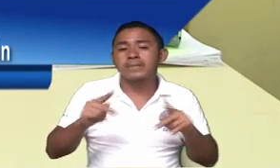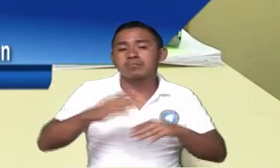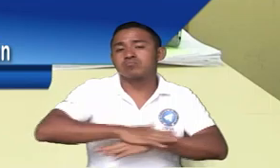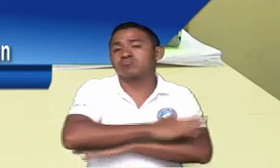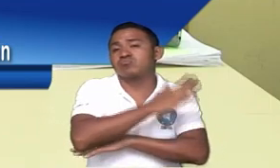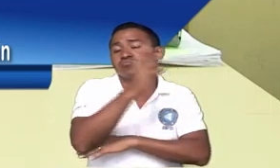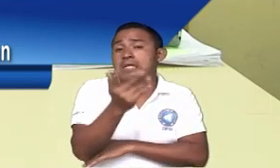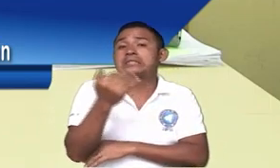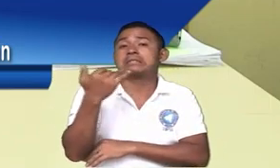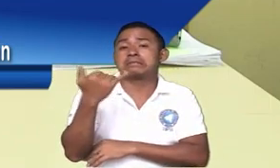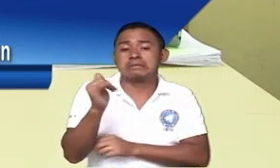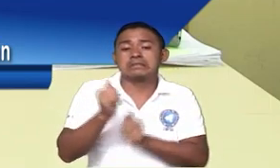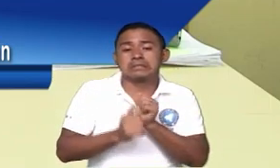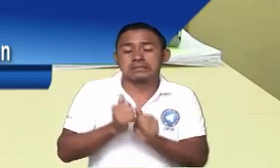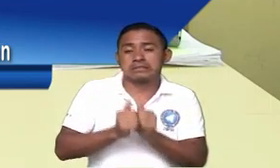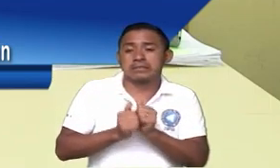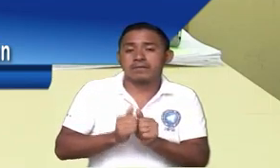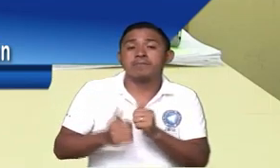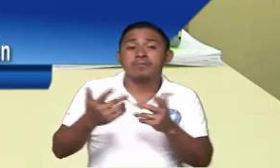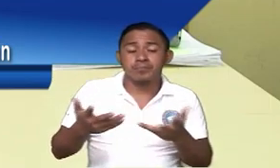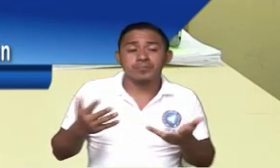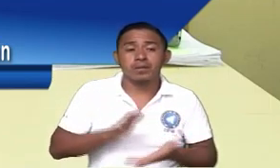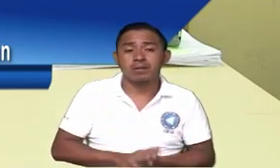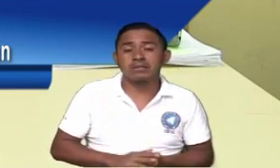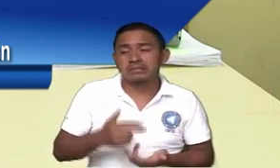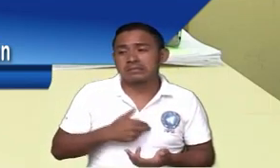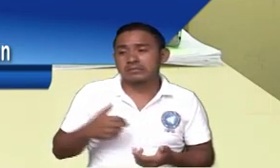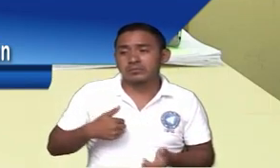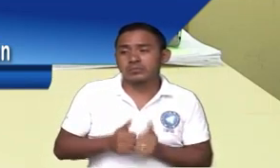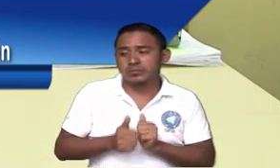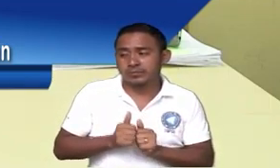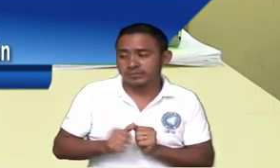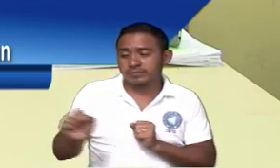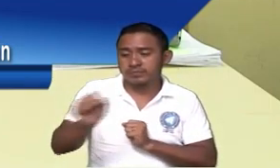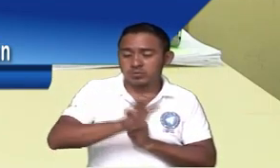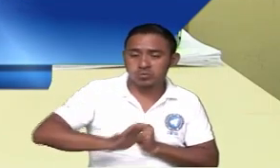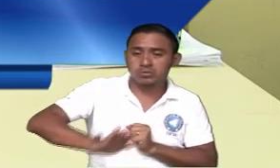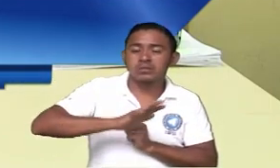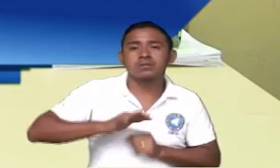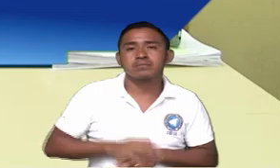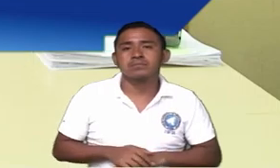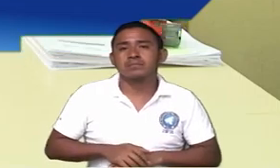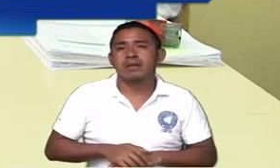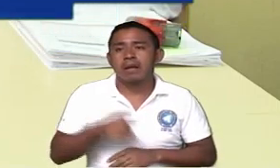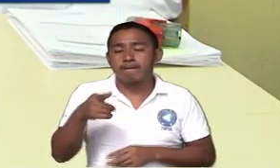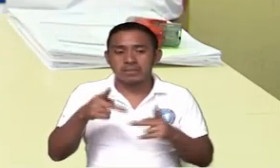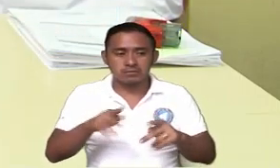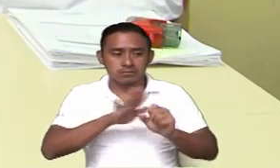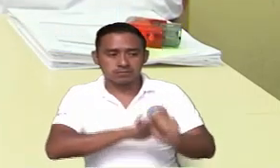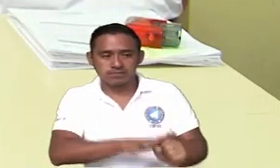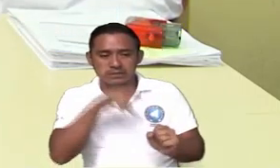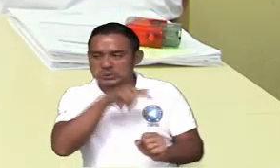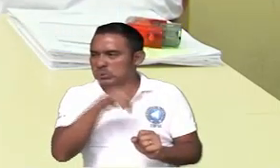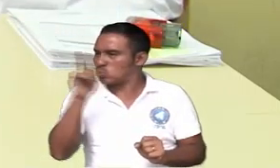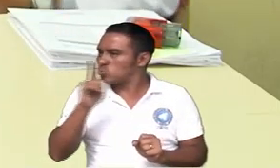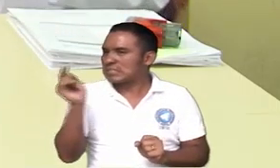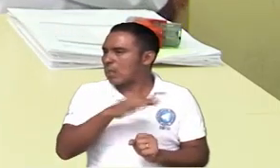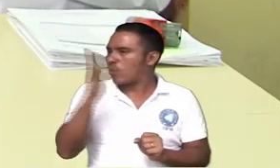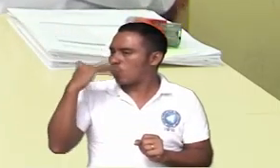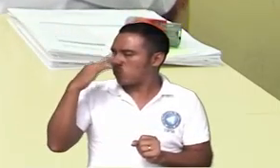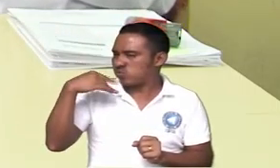día. Entonces, eso ya nos genera una problemática social. A veces hasta te discriminan, te dicen, no, él tiene mal